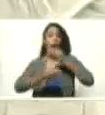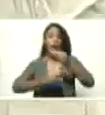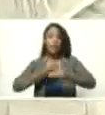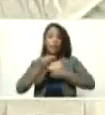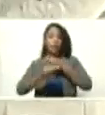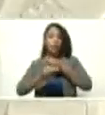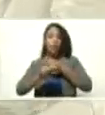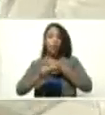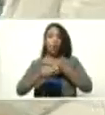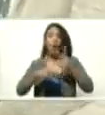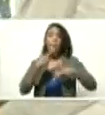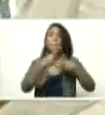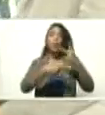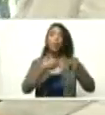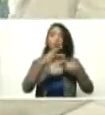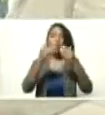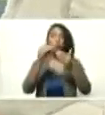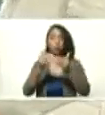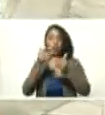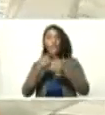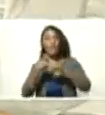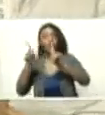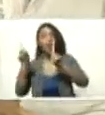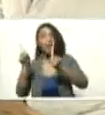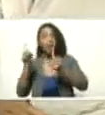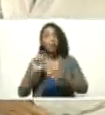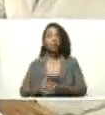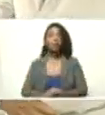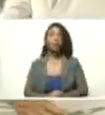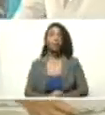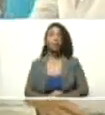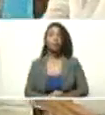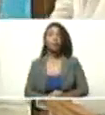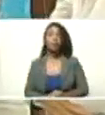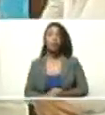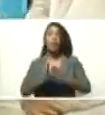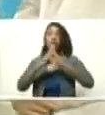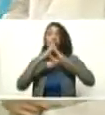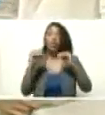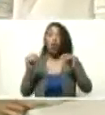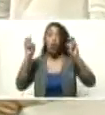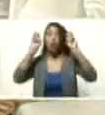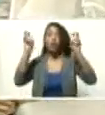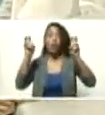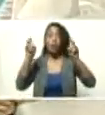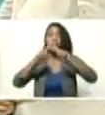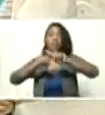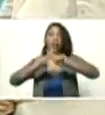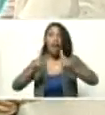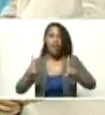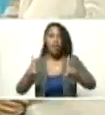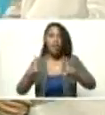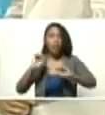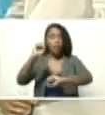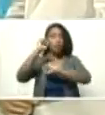productos parciales. Los productos parciales, los llama Ernesto. Todos los productos parciales, las victorias